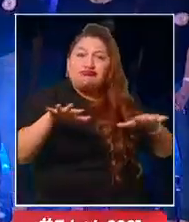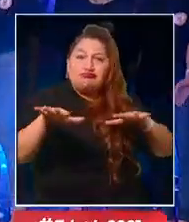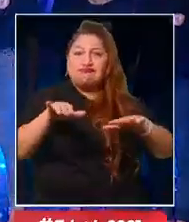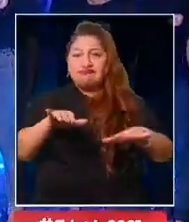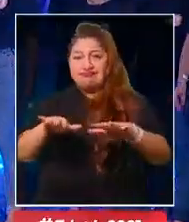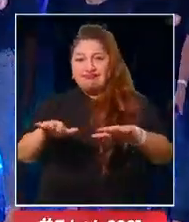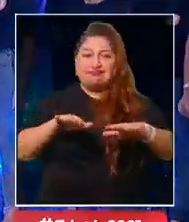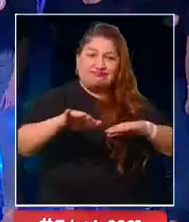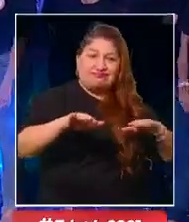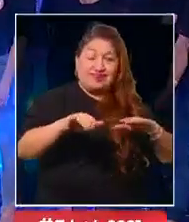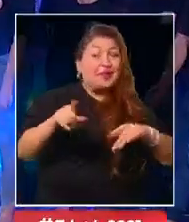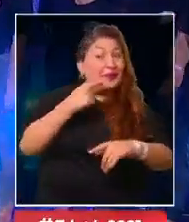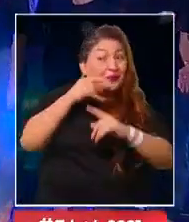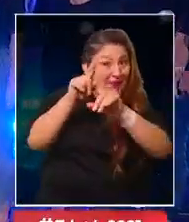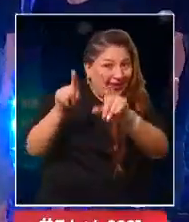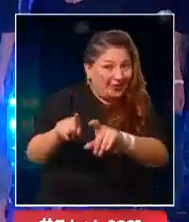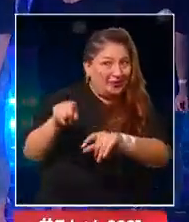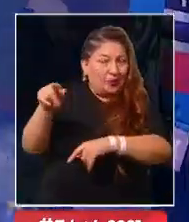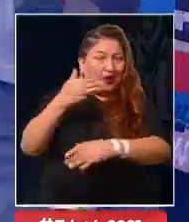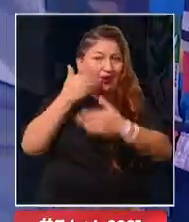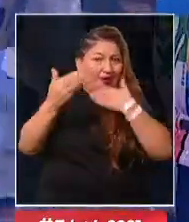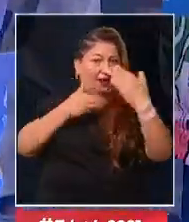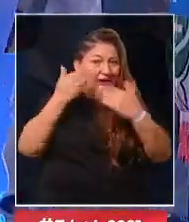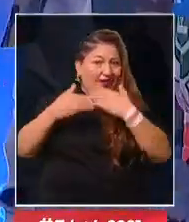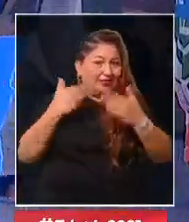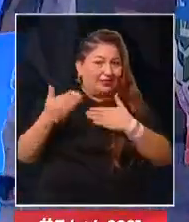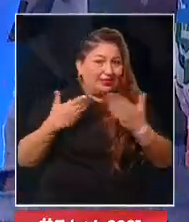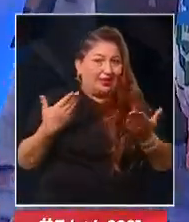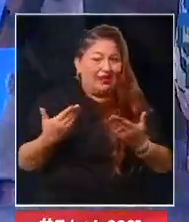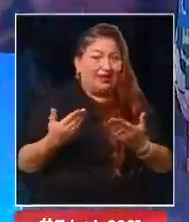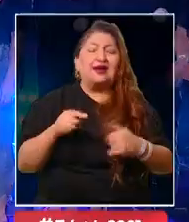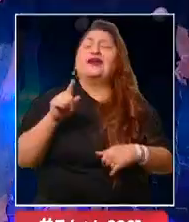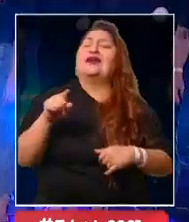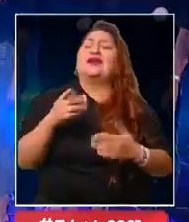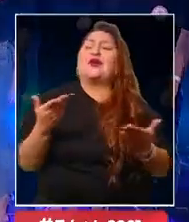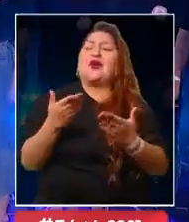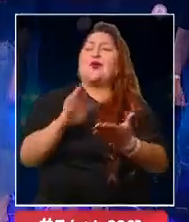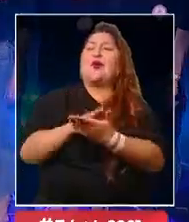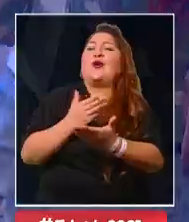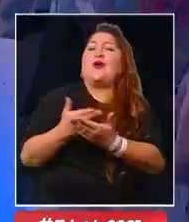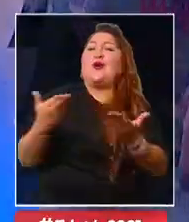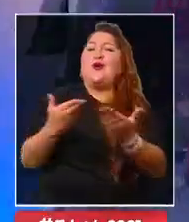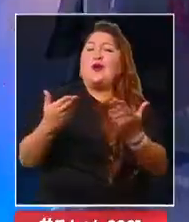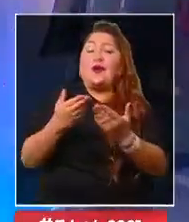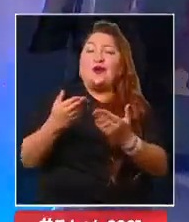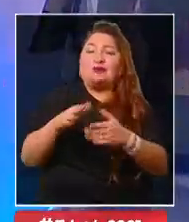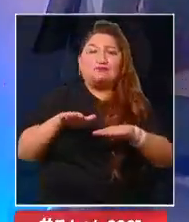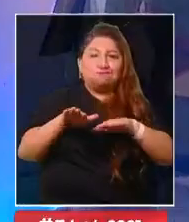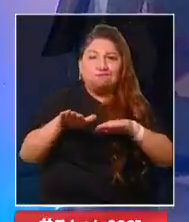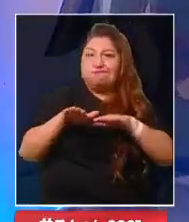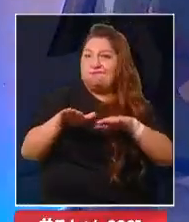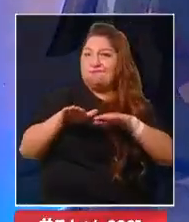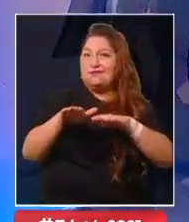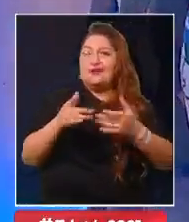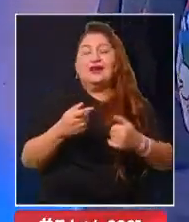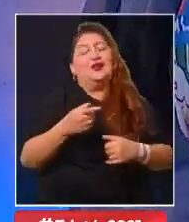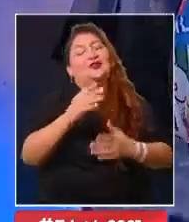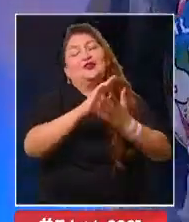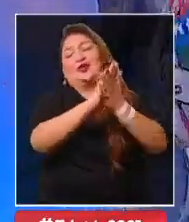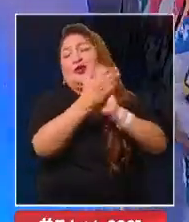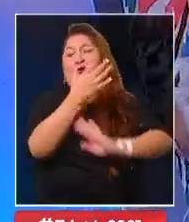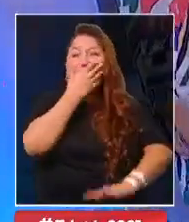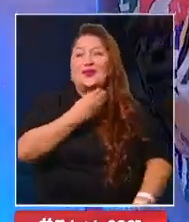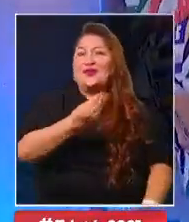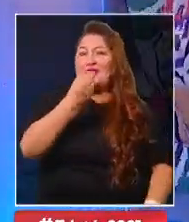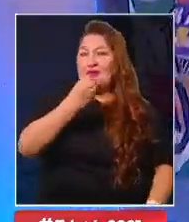porque este canta todo el rato. Pero claro. ¿Y cómo lo pasaste? ¿Qué tal con rapear? Todo súper lindo. ¿Sí? Sí,